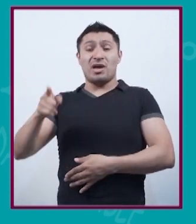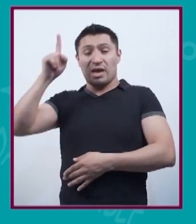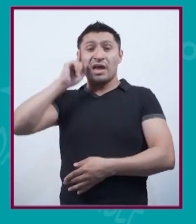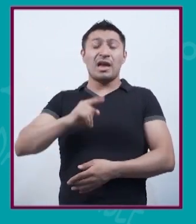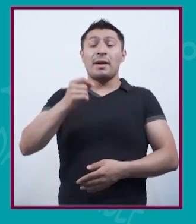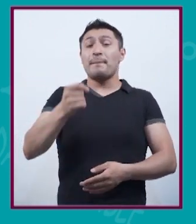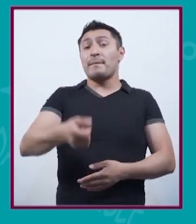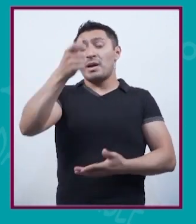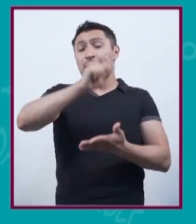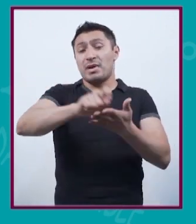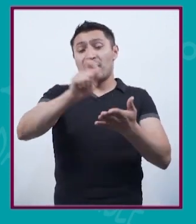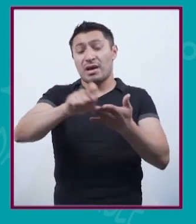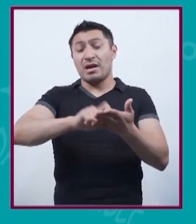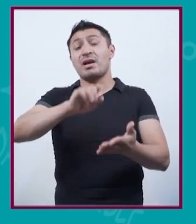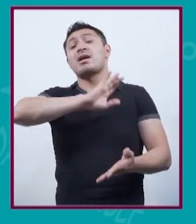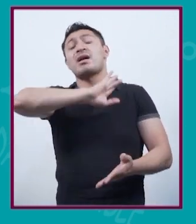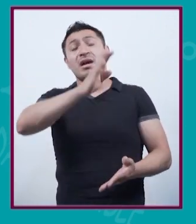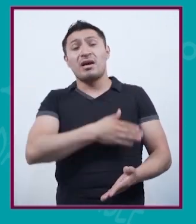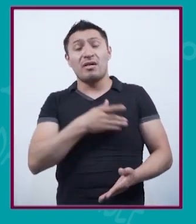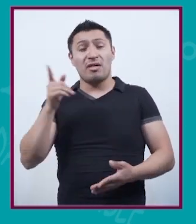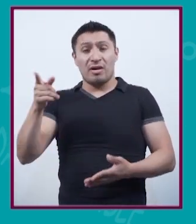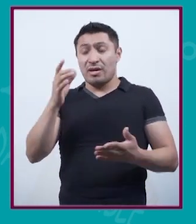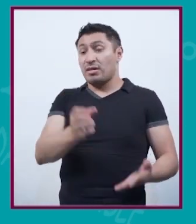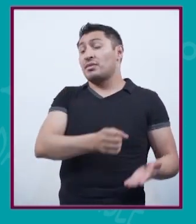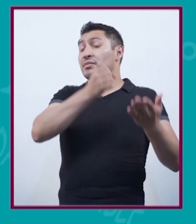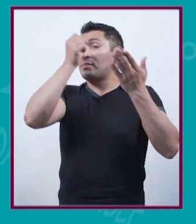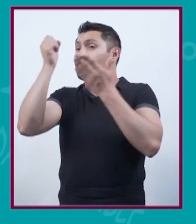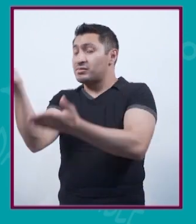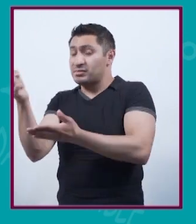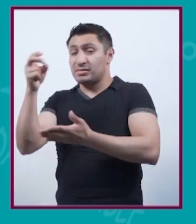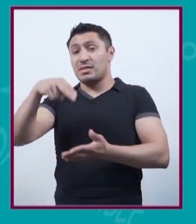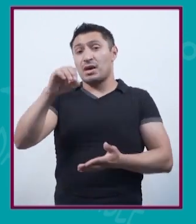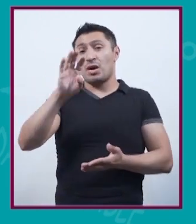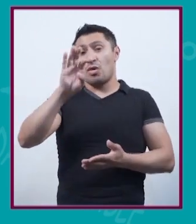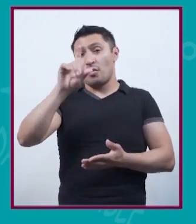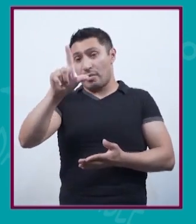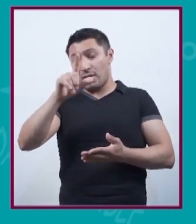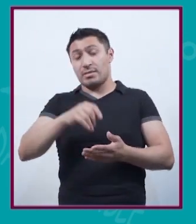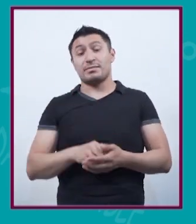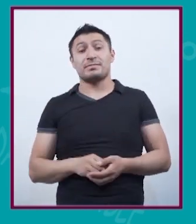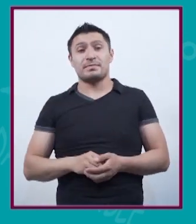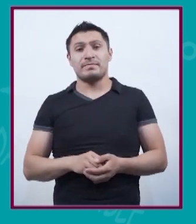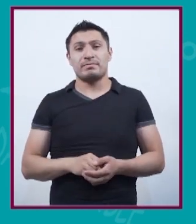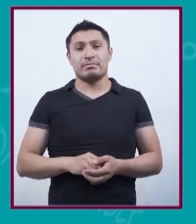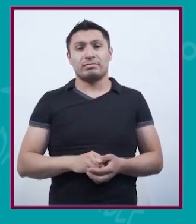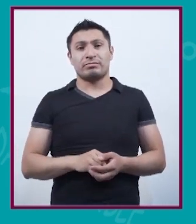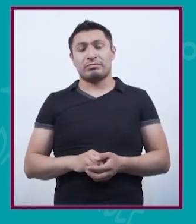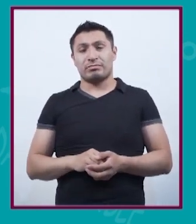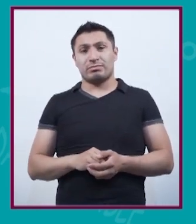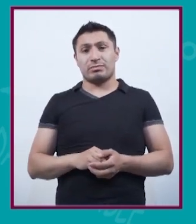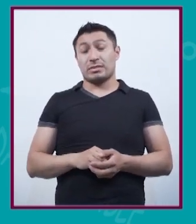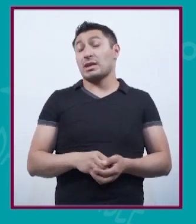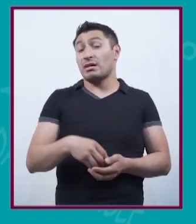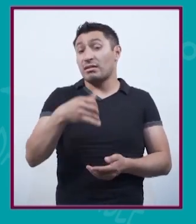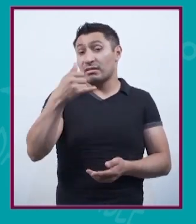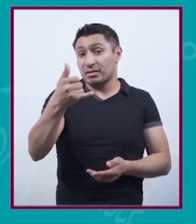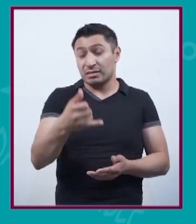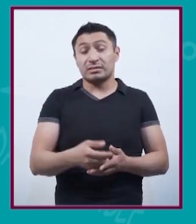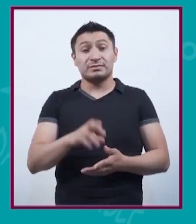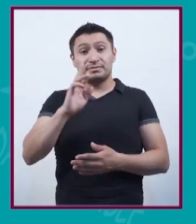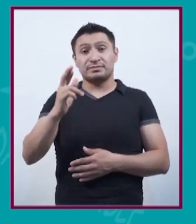primera latinoamericana o hispanoamericana y es la primera escritora en español que escribe en español y que